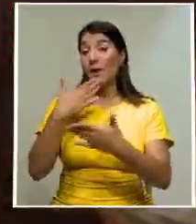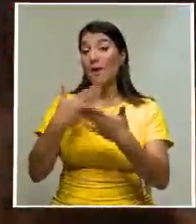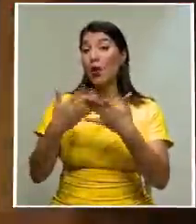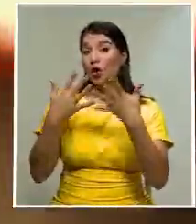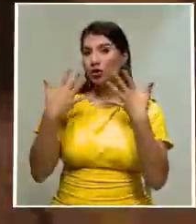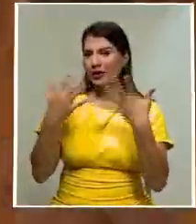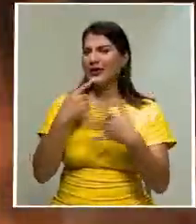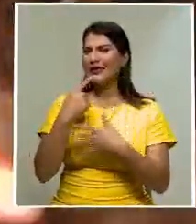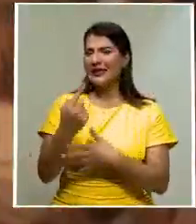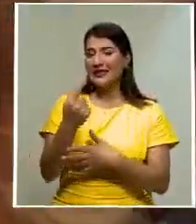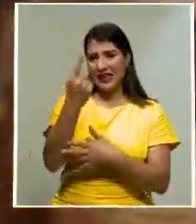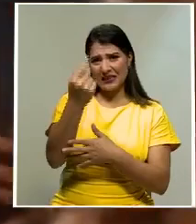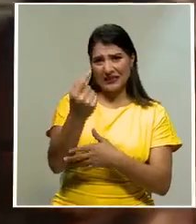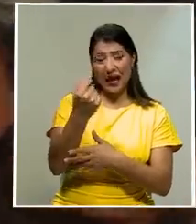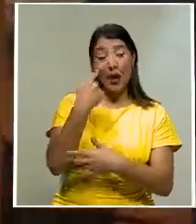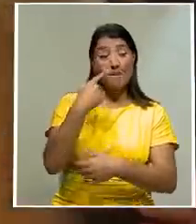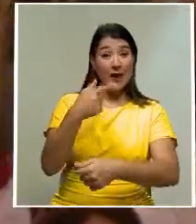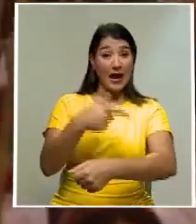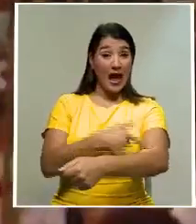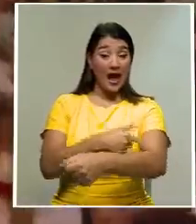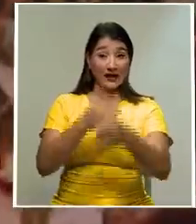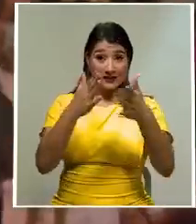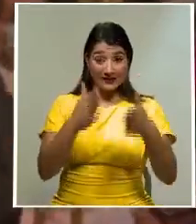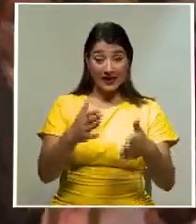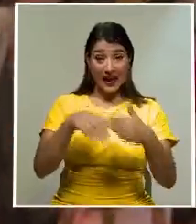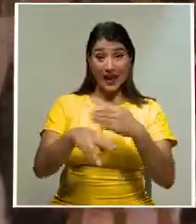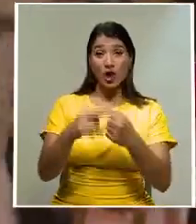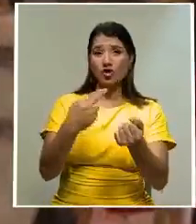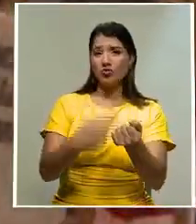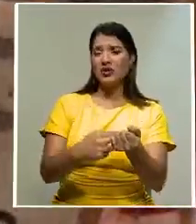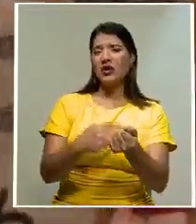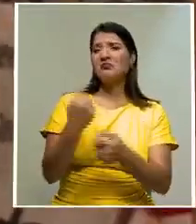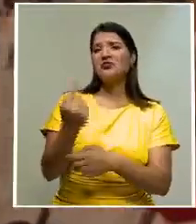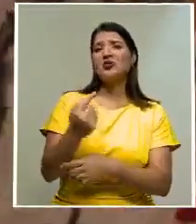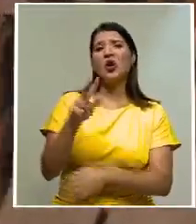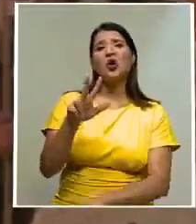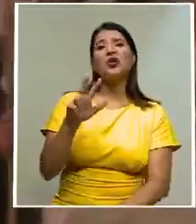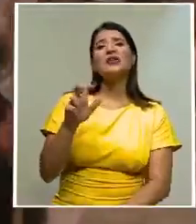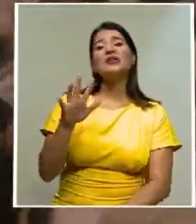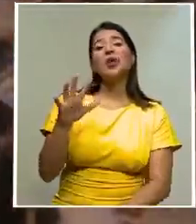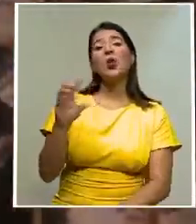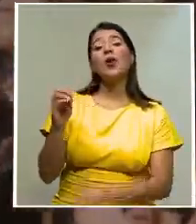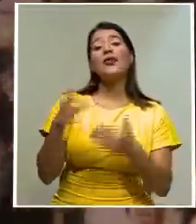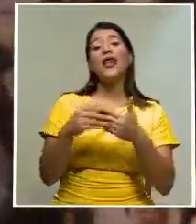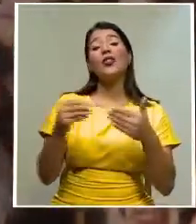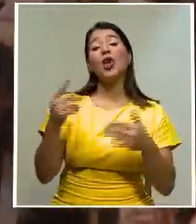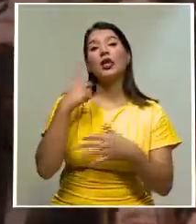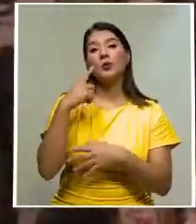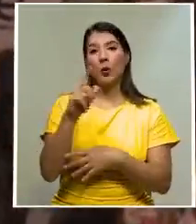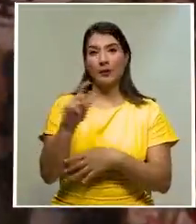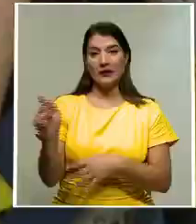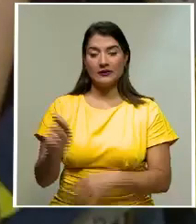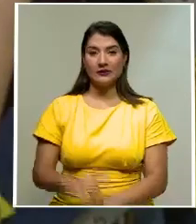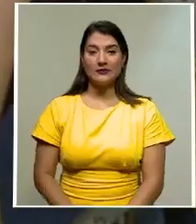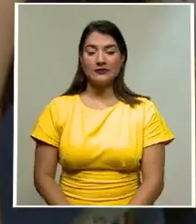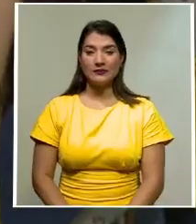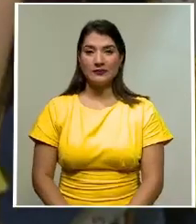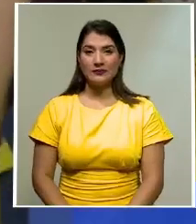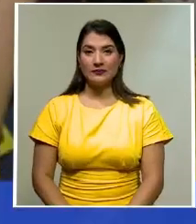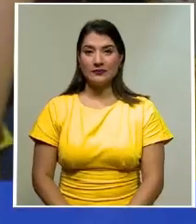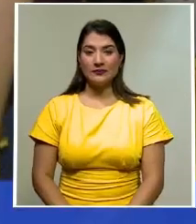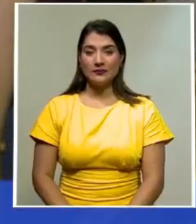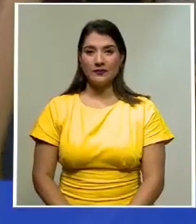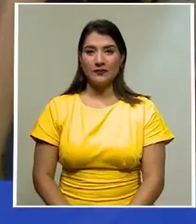salario de un ingresante de enfermería en los hospitales de la capital alcanza apenas unos $350 mensuales. Estamos